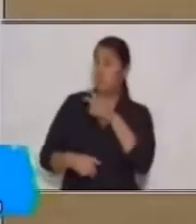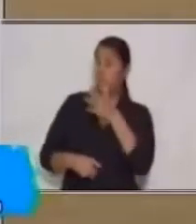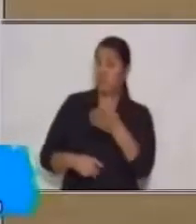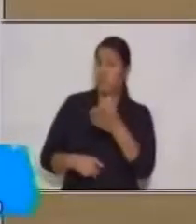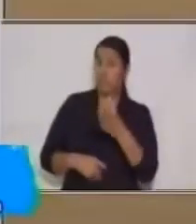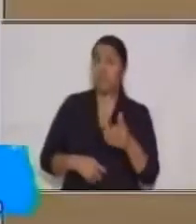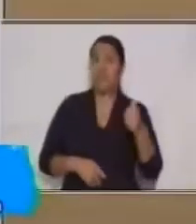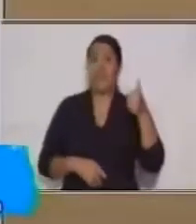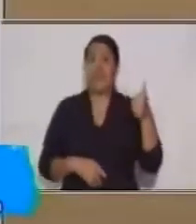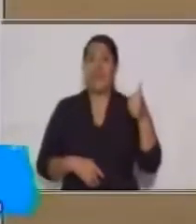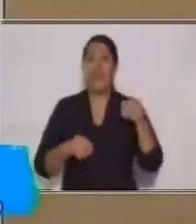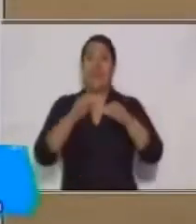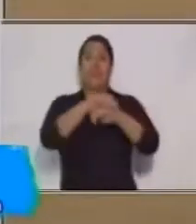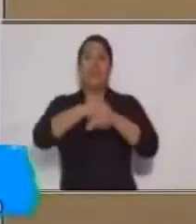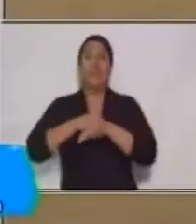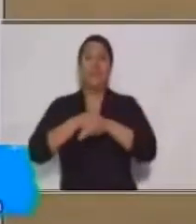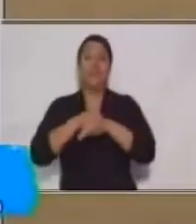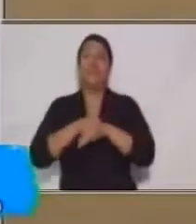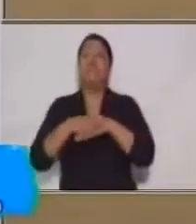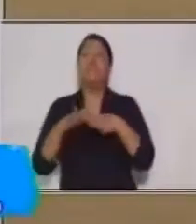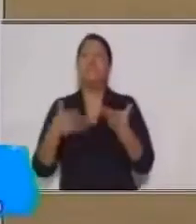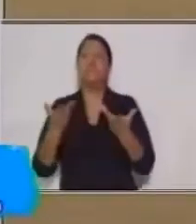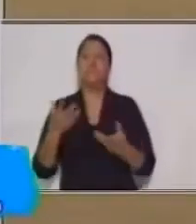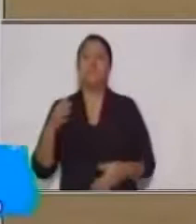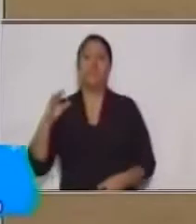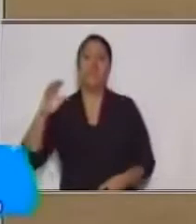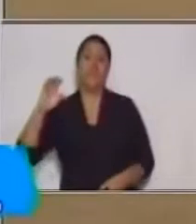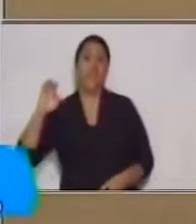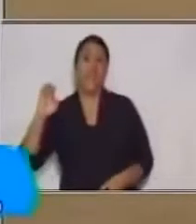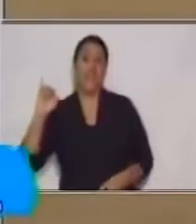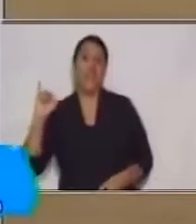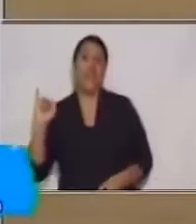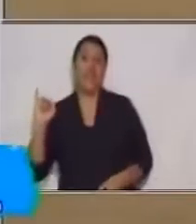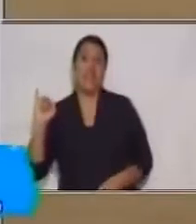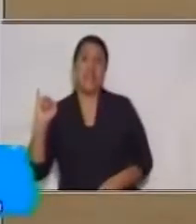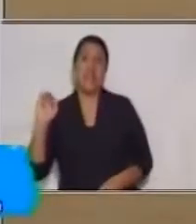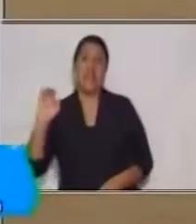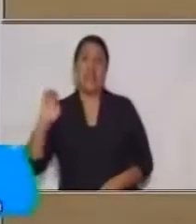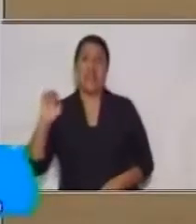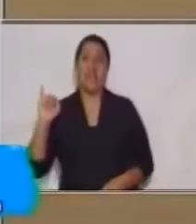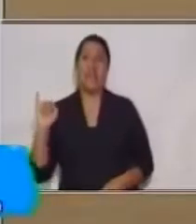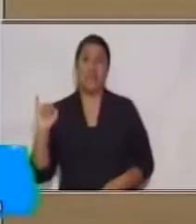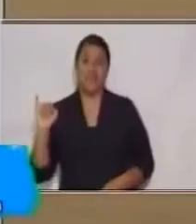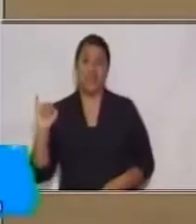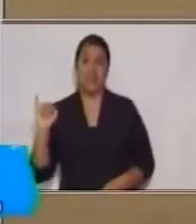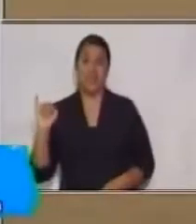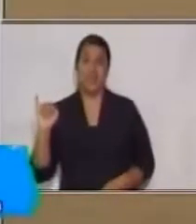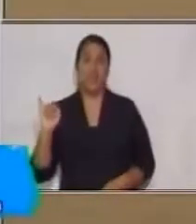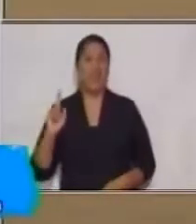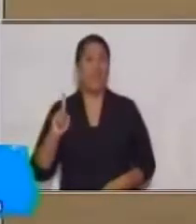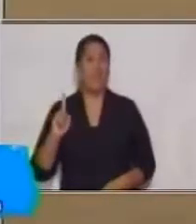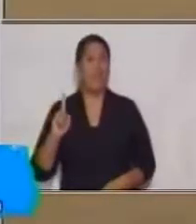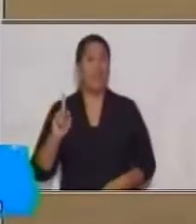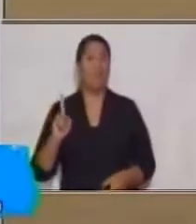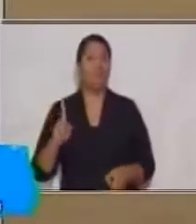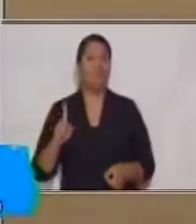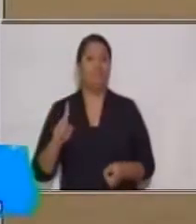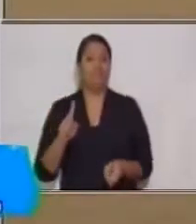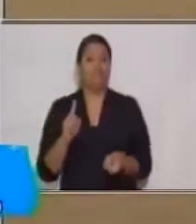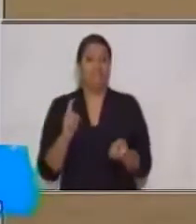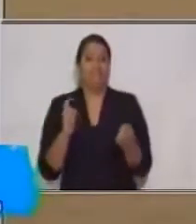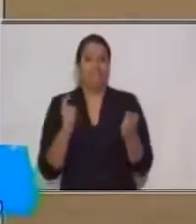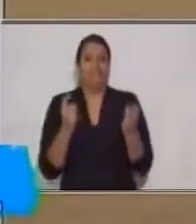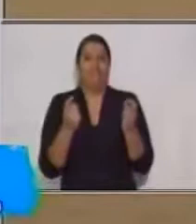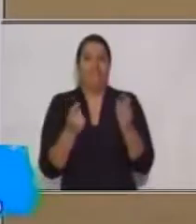en inglés, ¿cuál va a ser su fonología o cómo va a ser su sonido? E. Entonces automáticamente